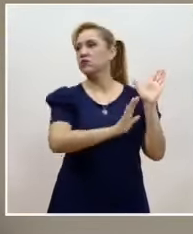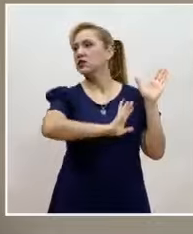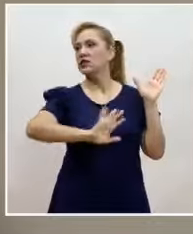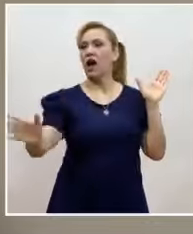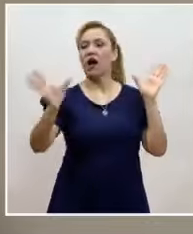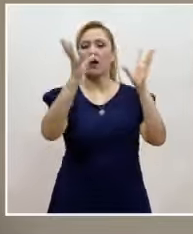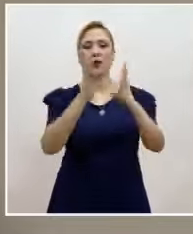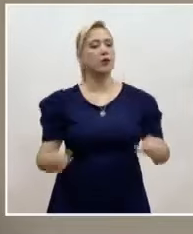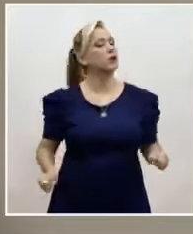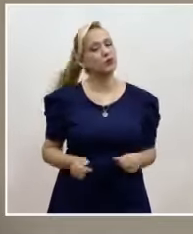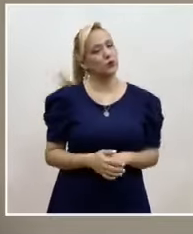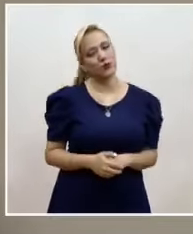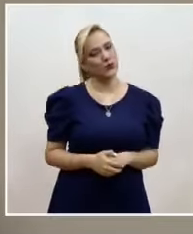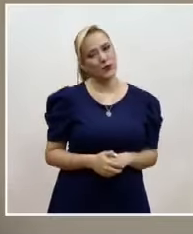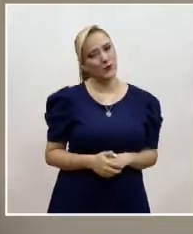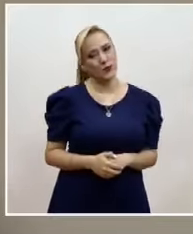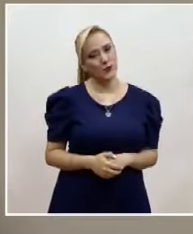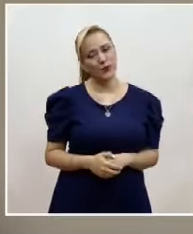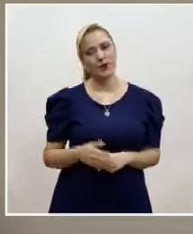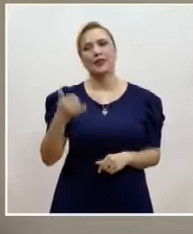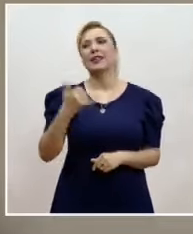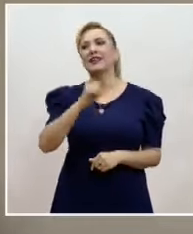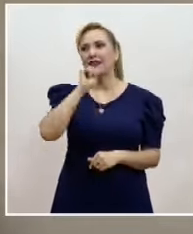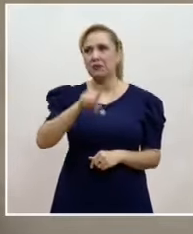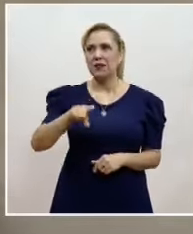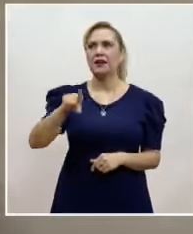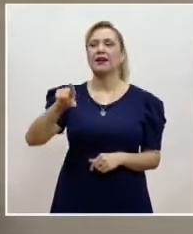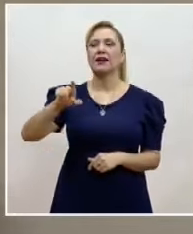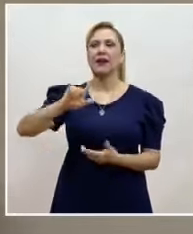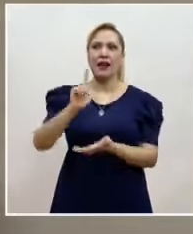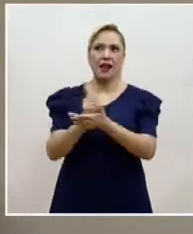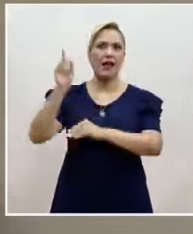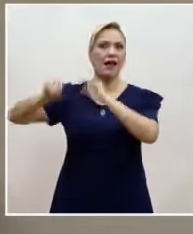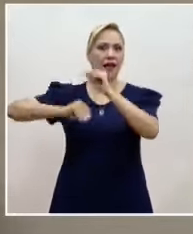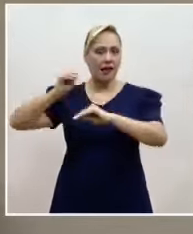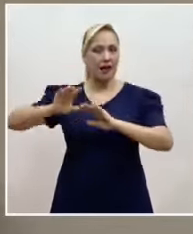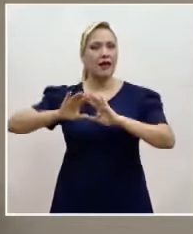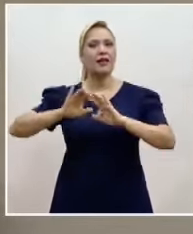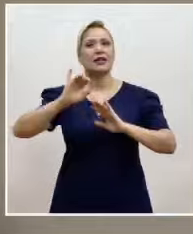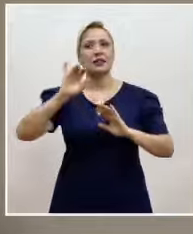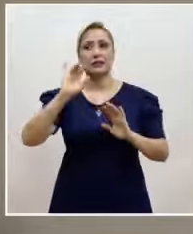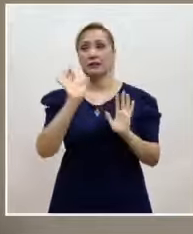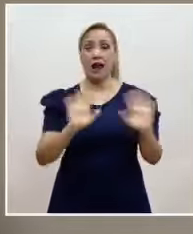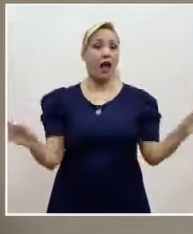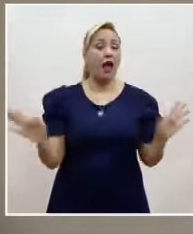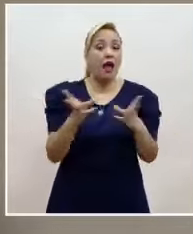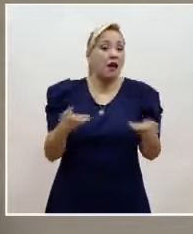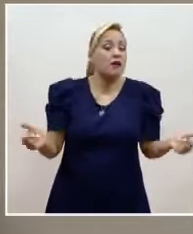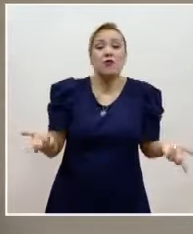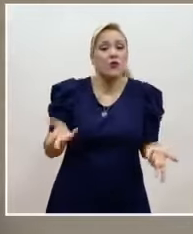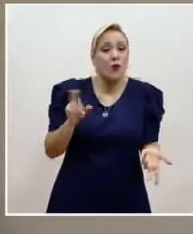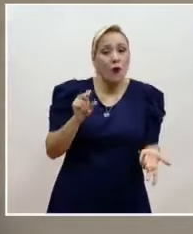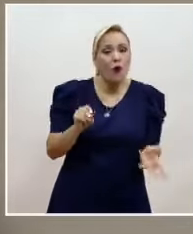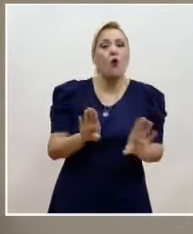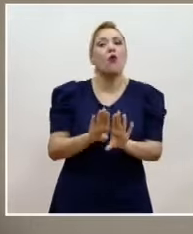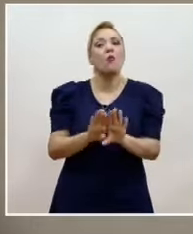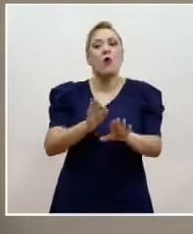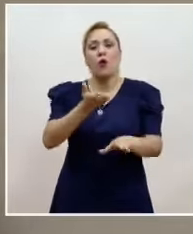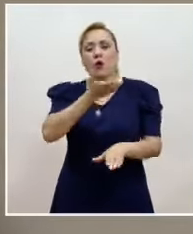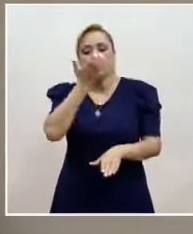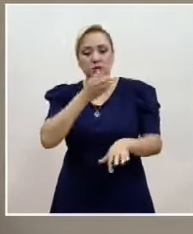cosas. Y tampoco, y las políticas públicas también, pero si queremos, ¿no? O sea, si seguimos viendo con nuestra propia visión sin